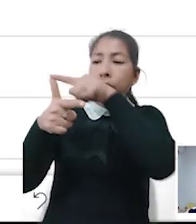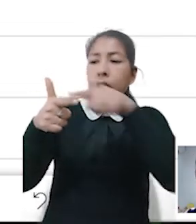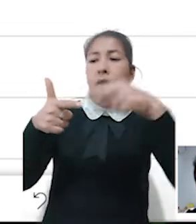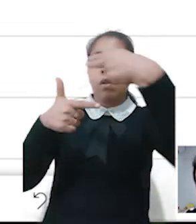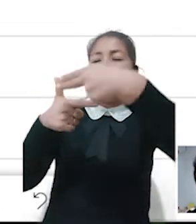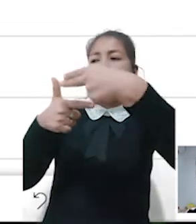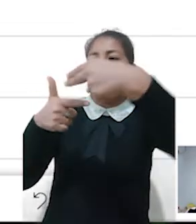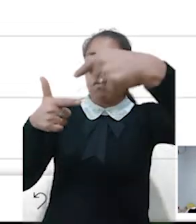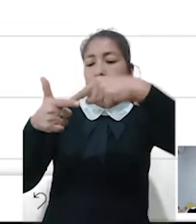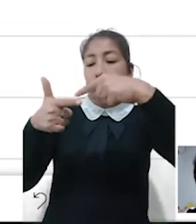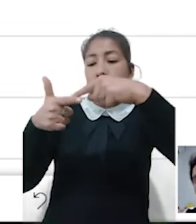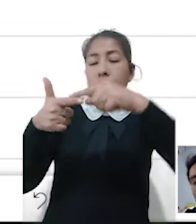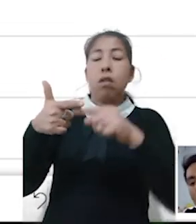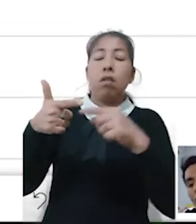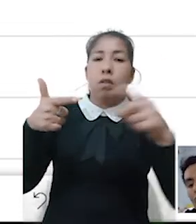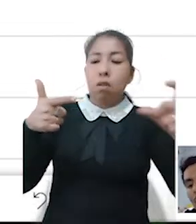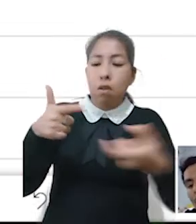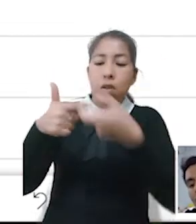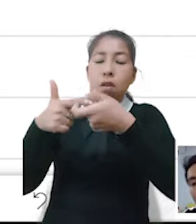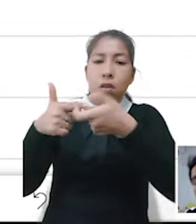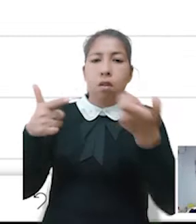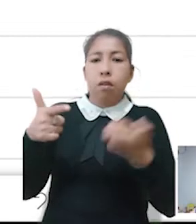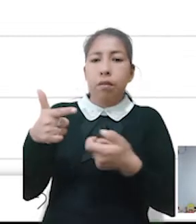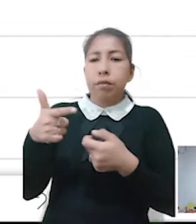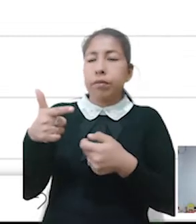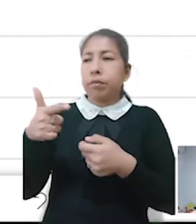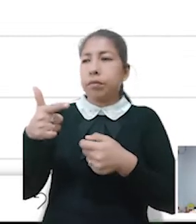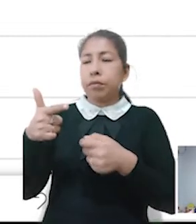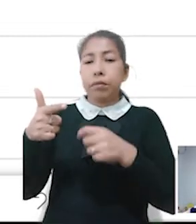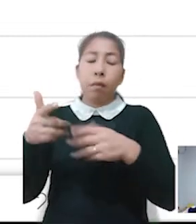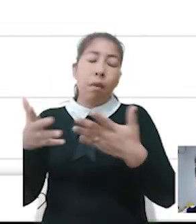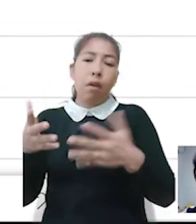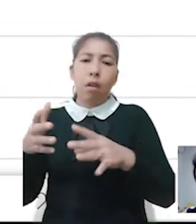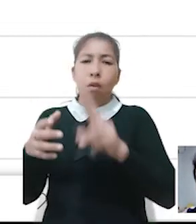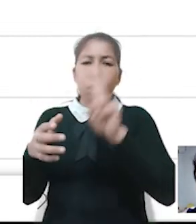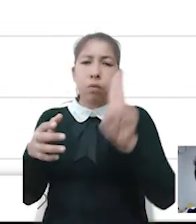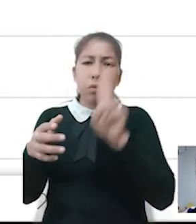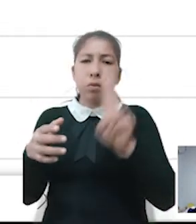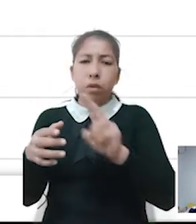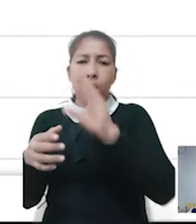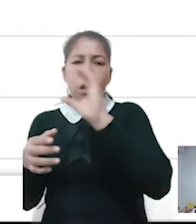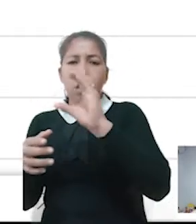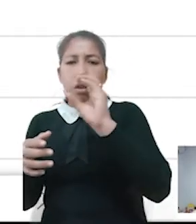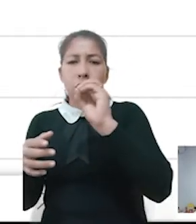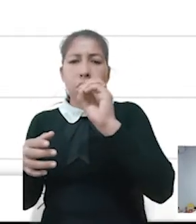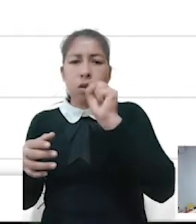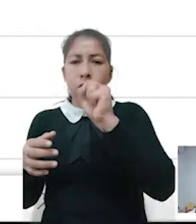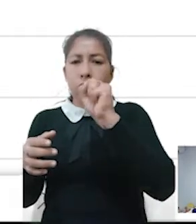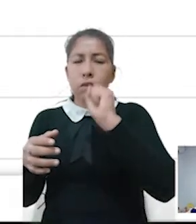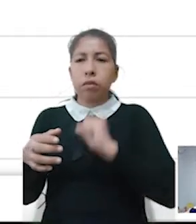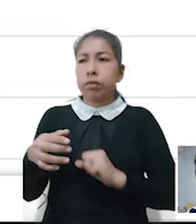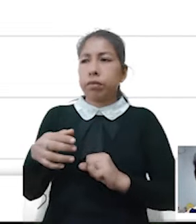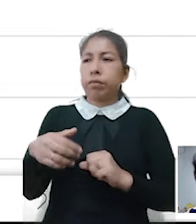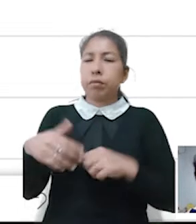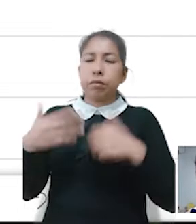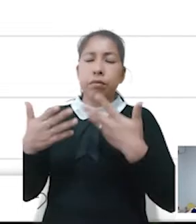Busco la razón trigonométrica que contenga ambos, en este caso el coseno, ya que tiene cateto adyacente, el dato que